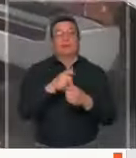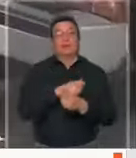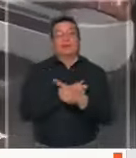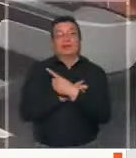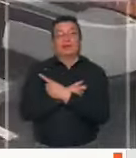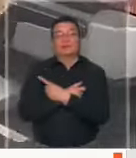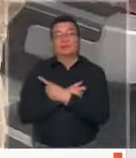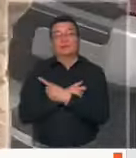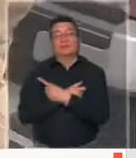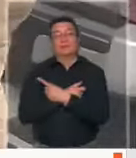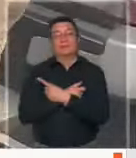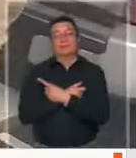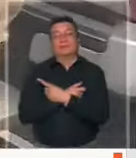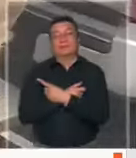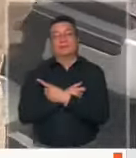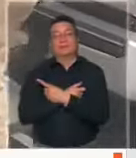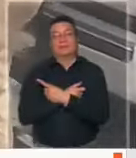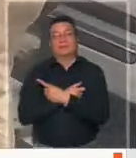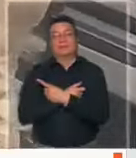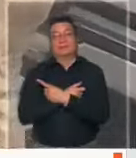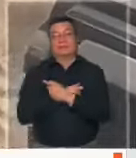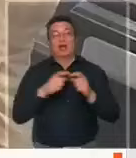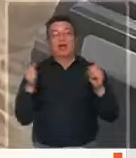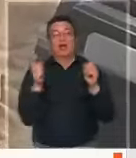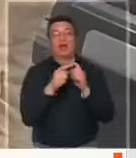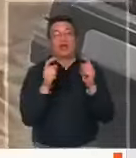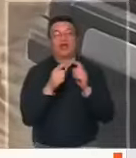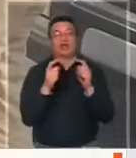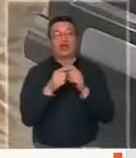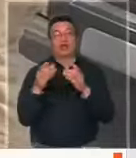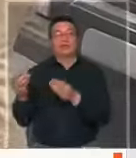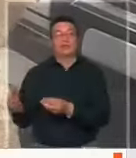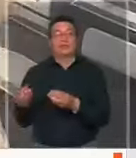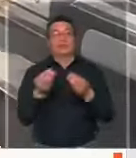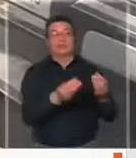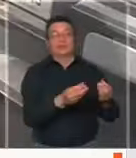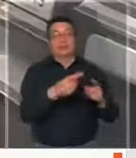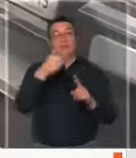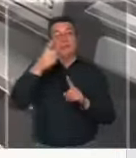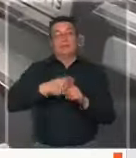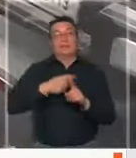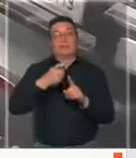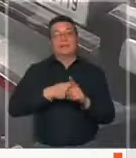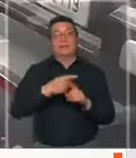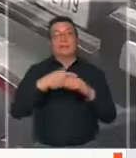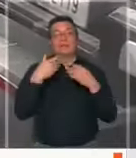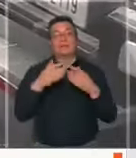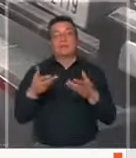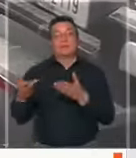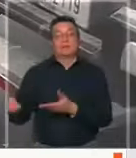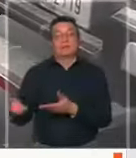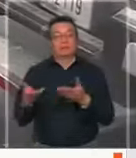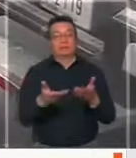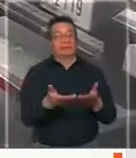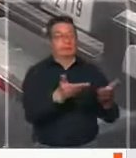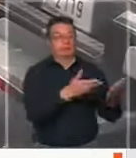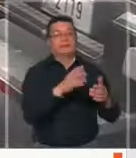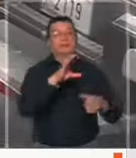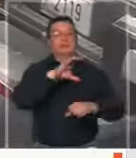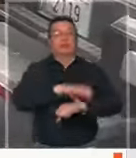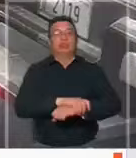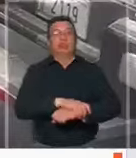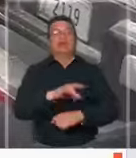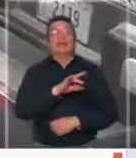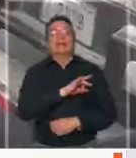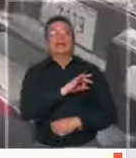que uno entiende, no solo un contacto que ha demorado varios meses, ¿no?, hasta que se llega finalmente a este resultado, sino también